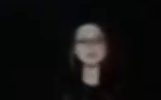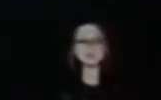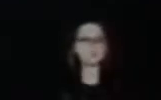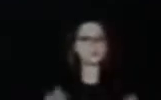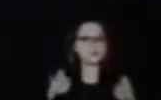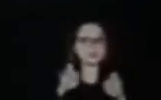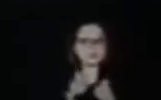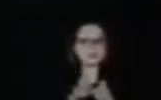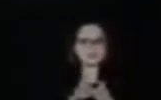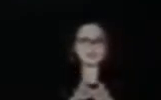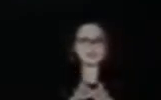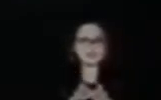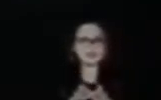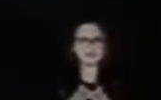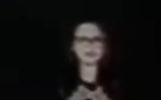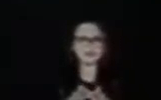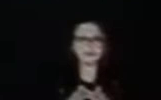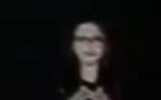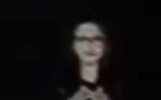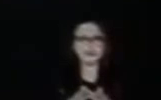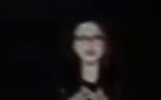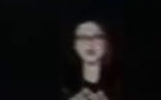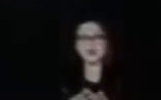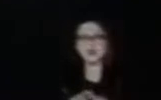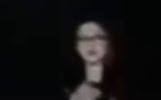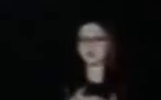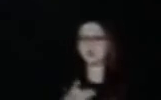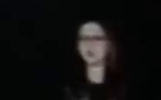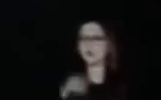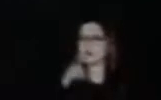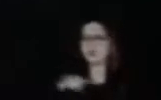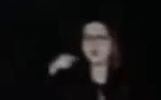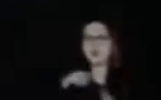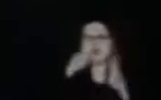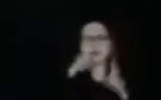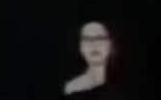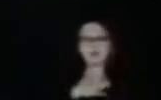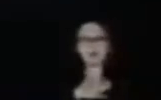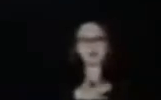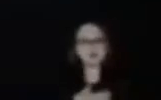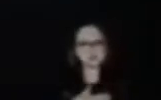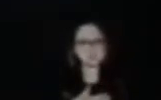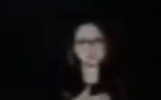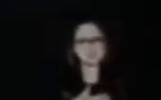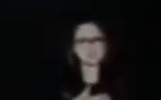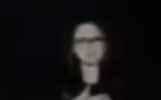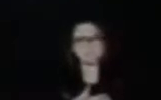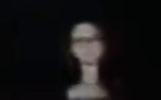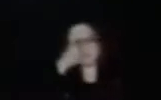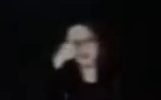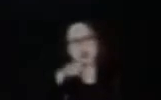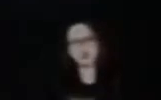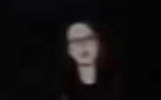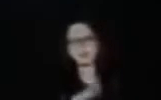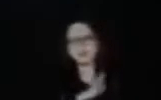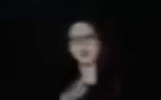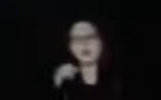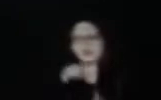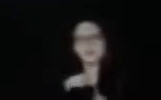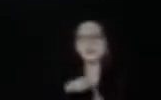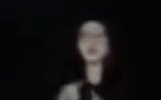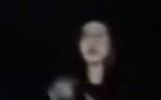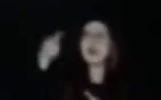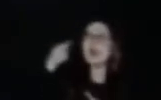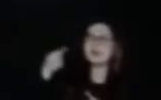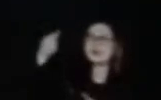importante, creo precisamente que en el terreno de la justicia se pueden castigar los errores